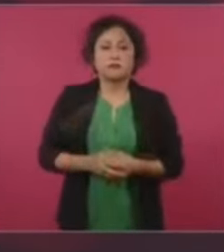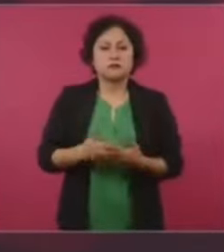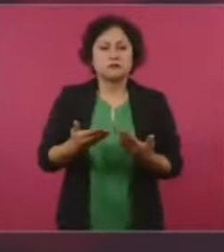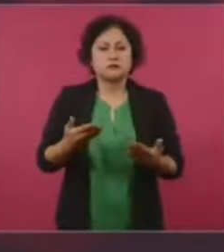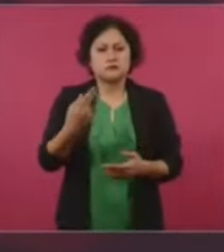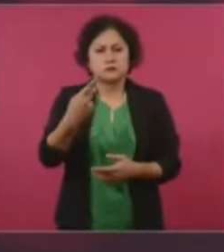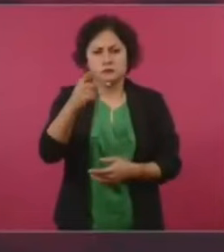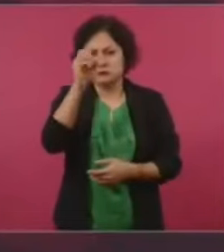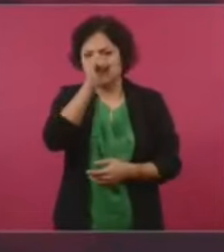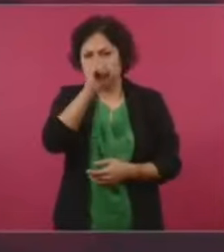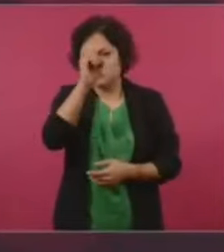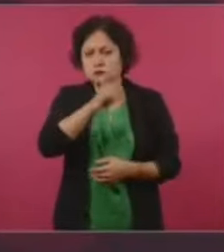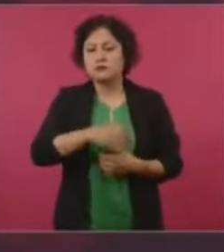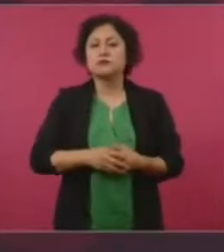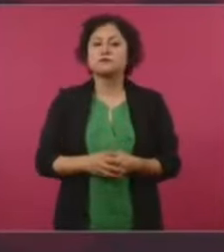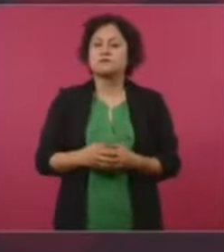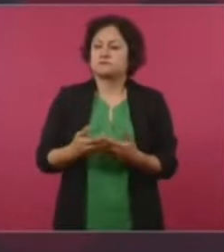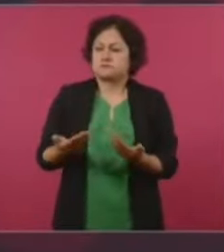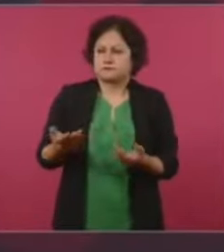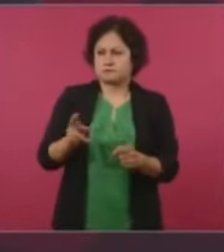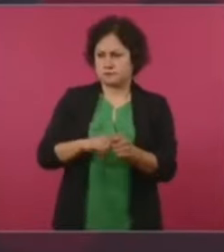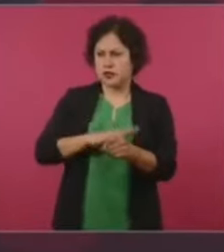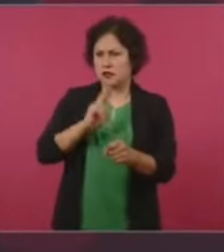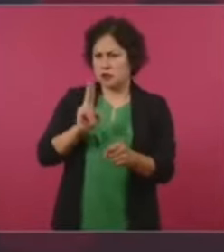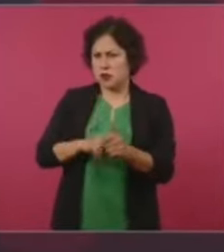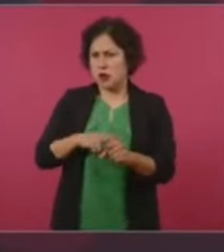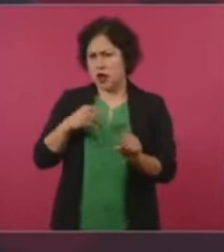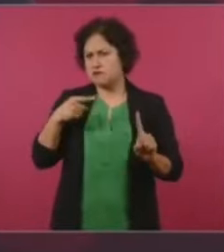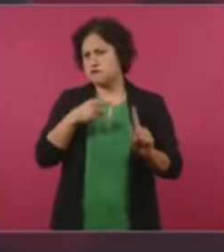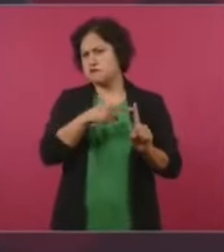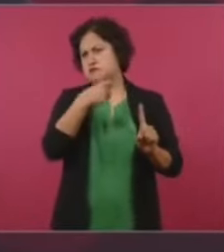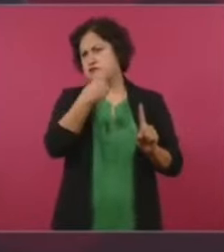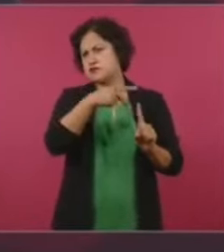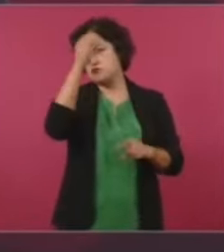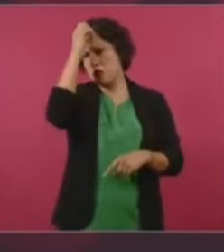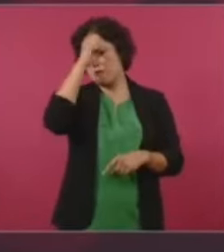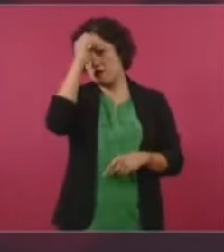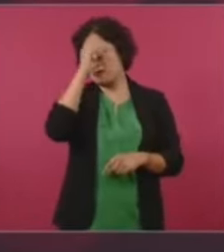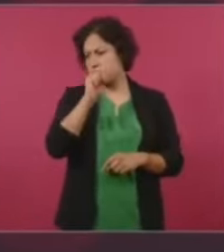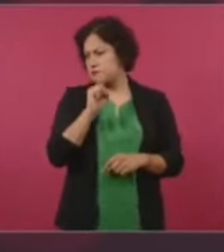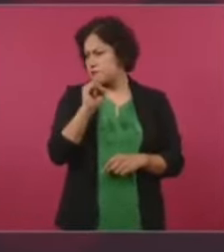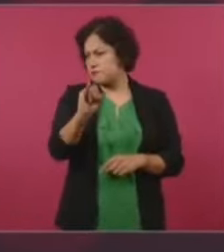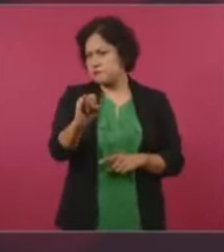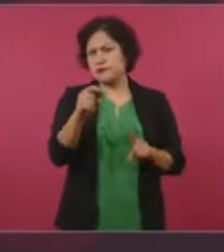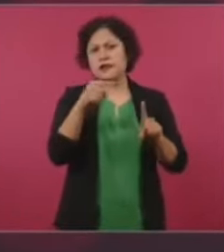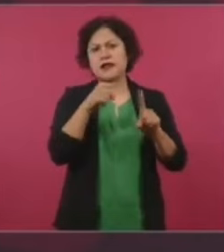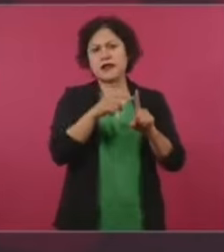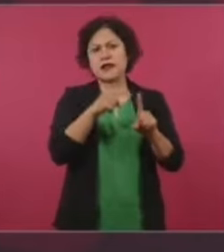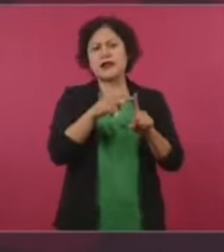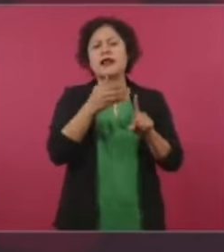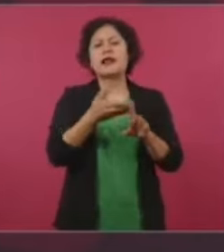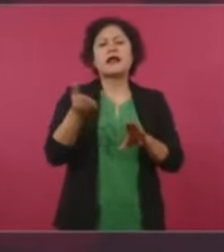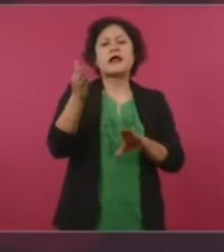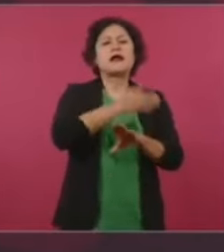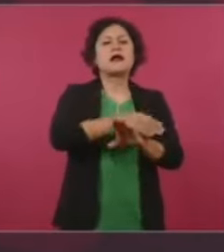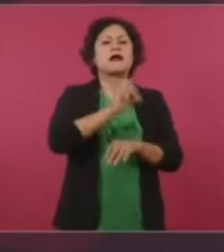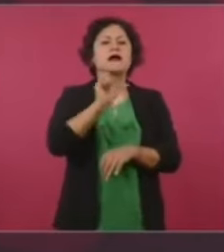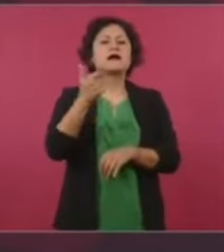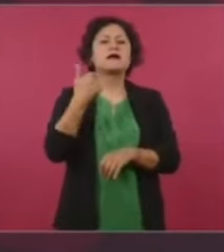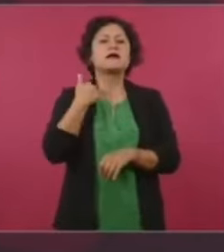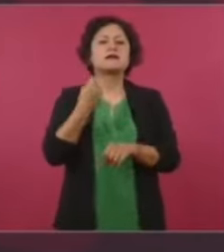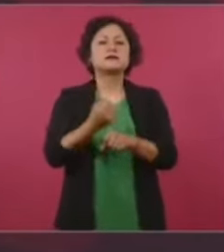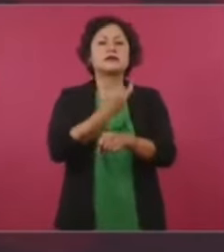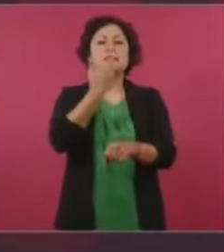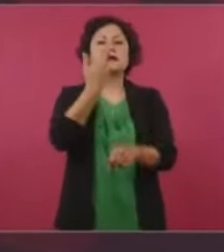Él opina eso. Él fue secretario de Estado del presidente Trump.